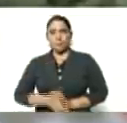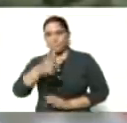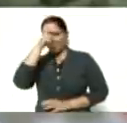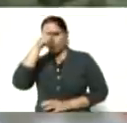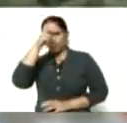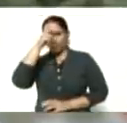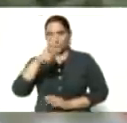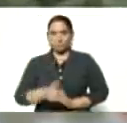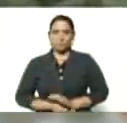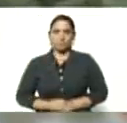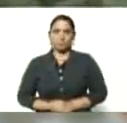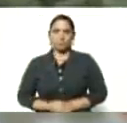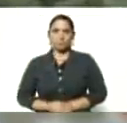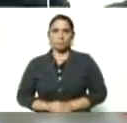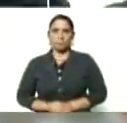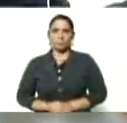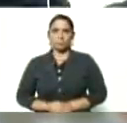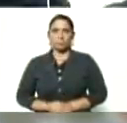Falcón,